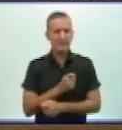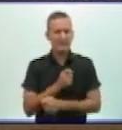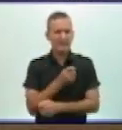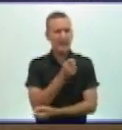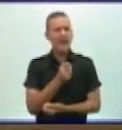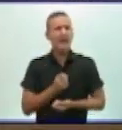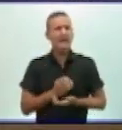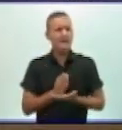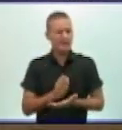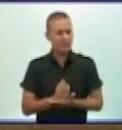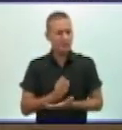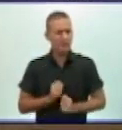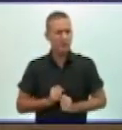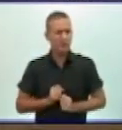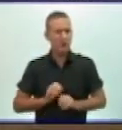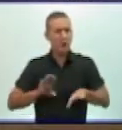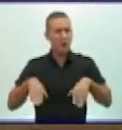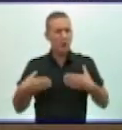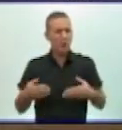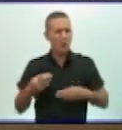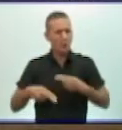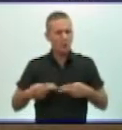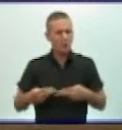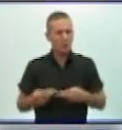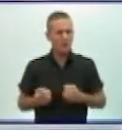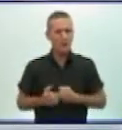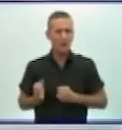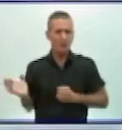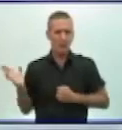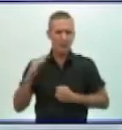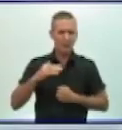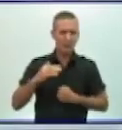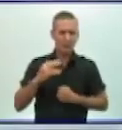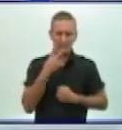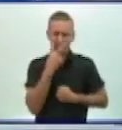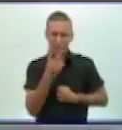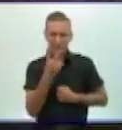el reto? Acompáñame, vamos a ver.